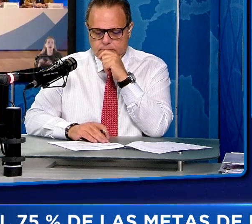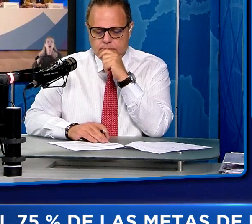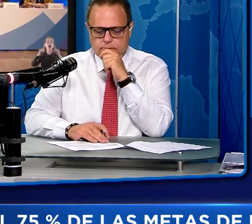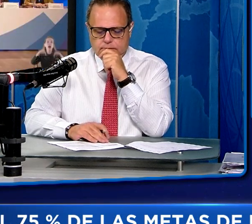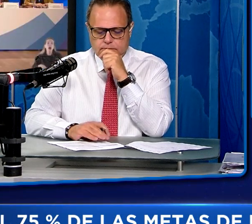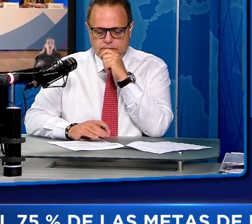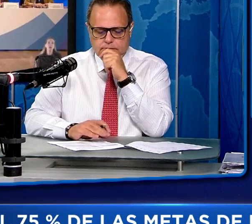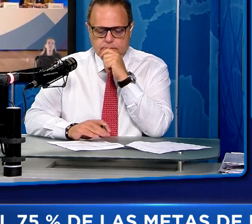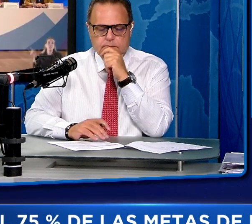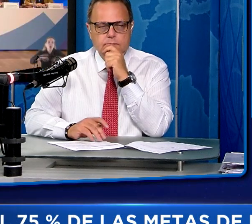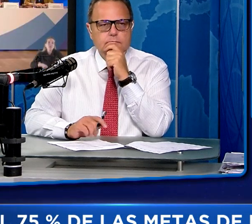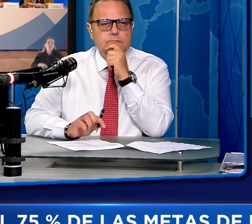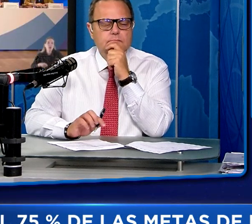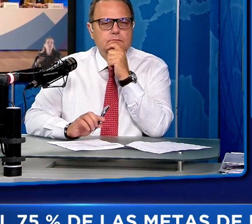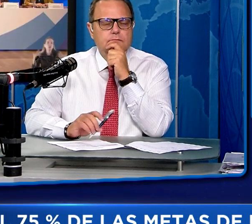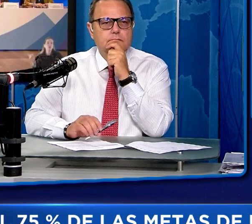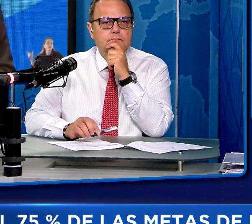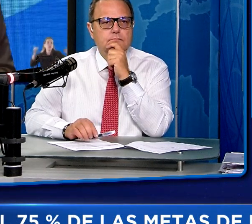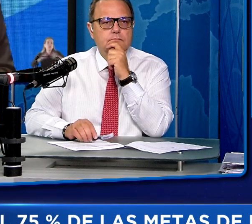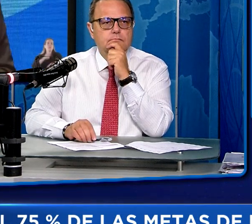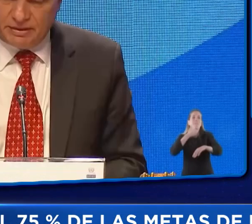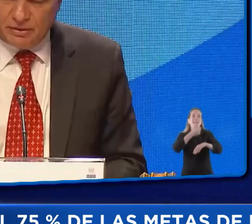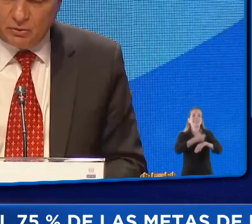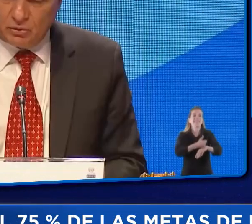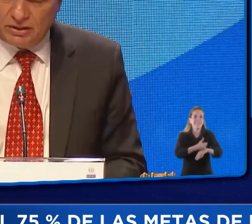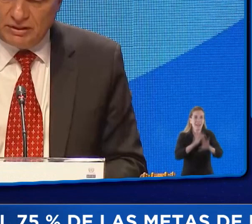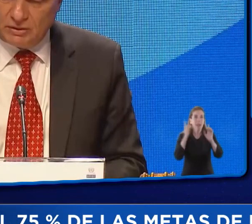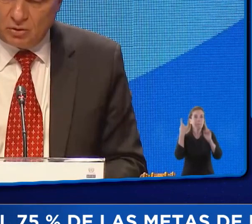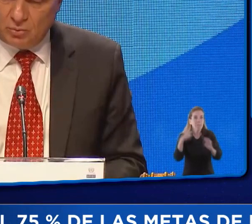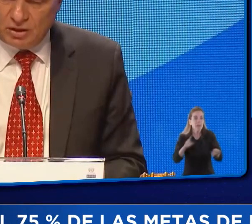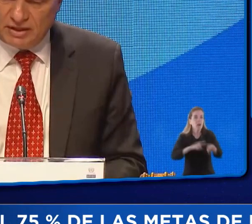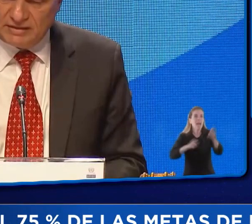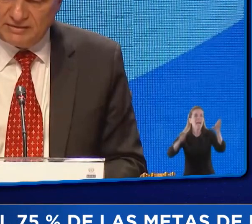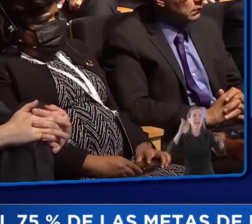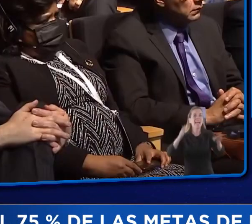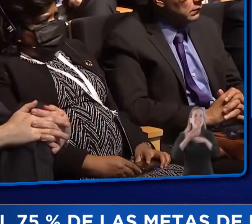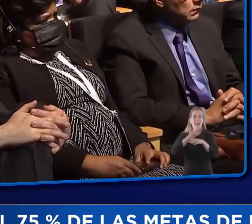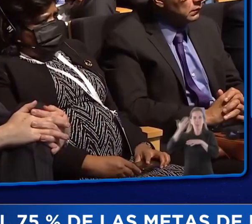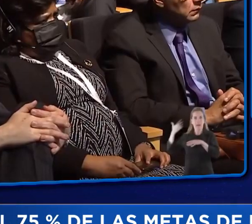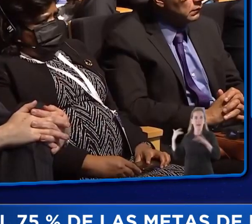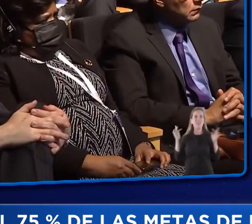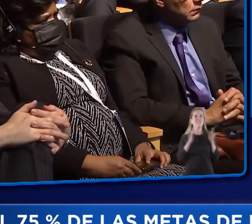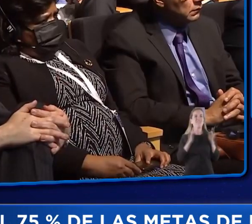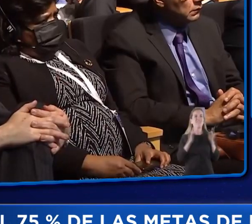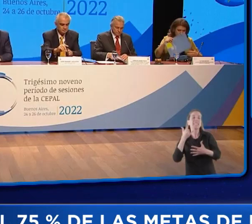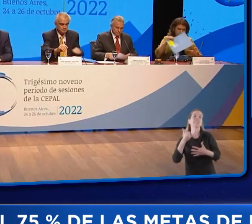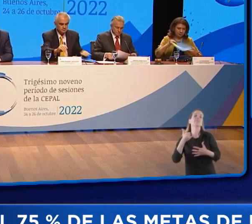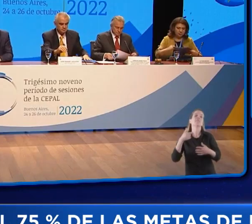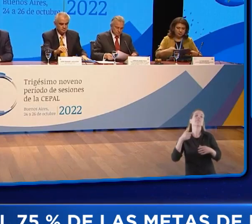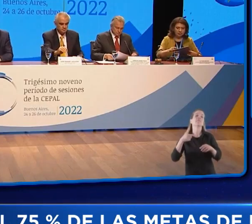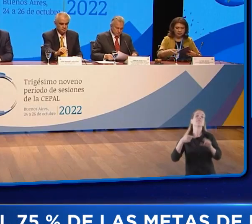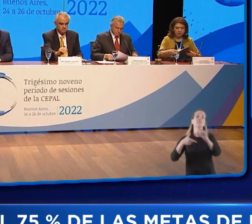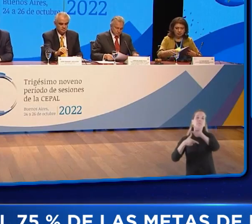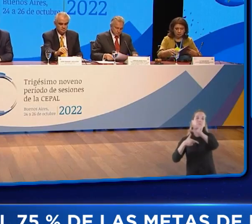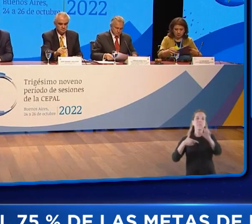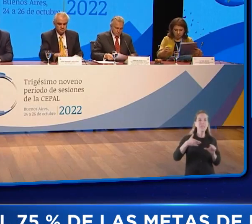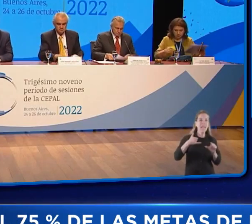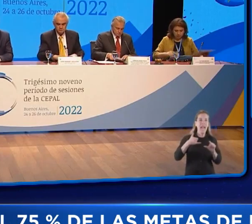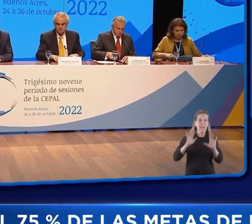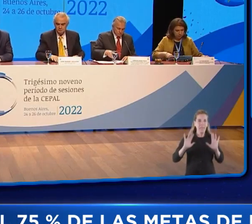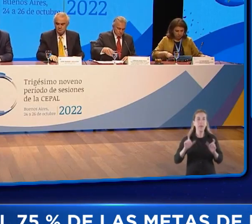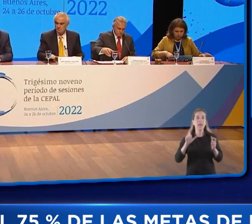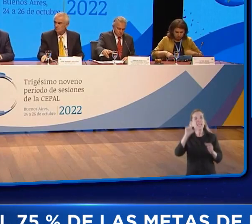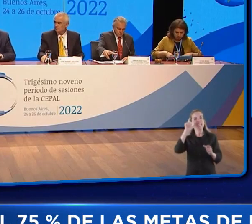caso particular de América Latina, va a ser muy complejo que logremos alcanzar estos objetivos para 2030. Una de las principales